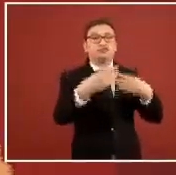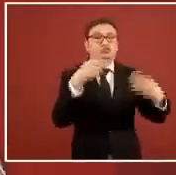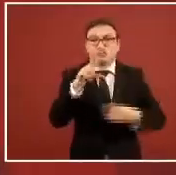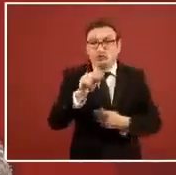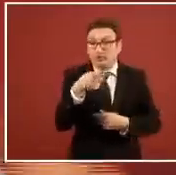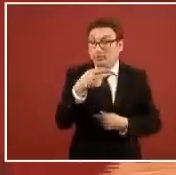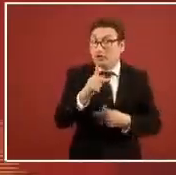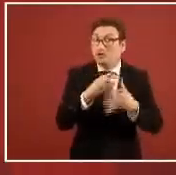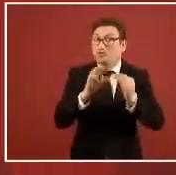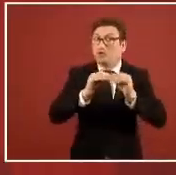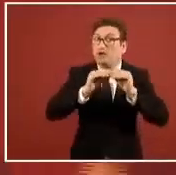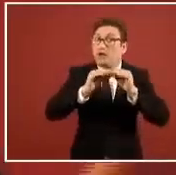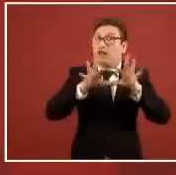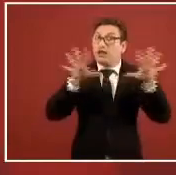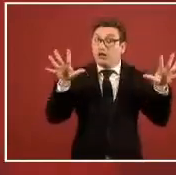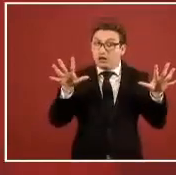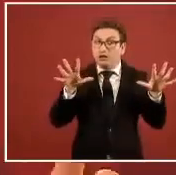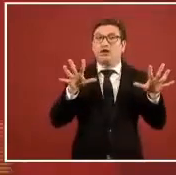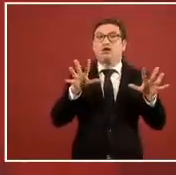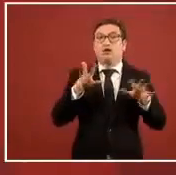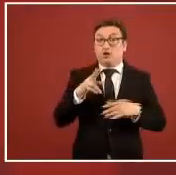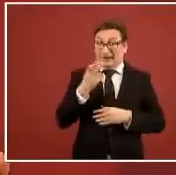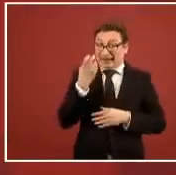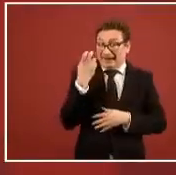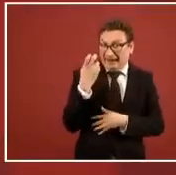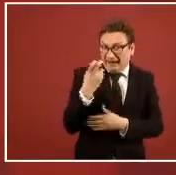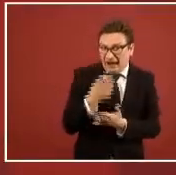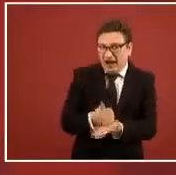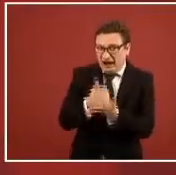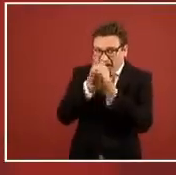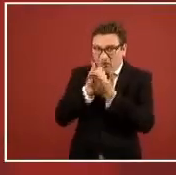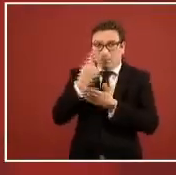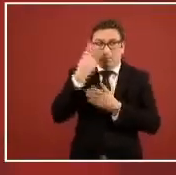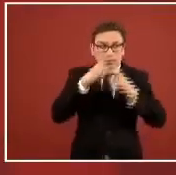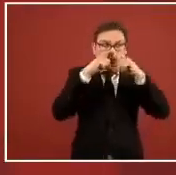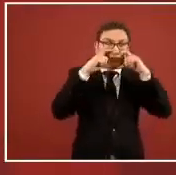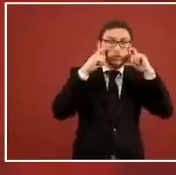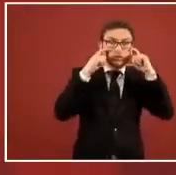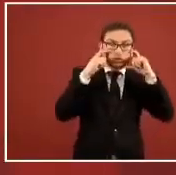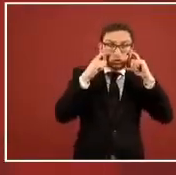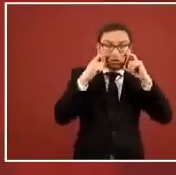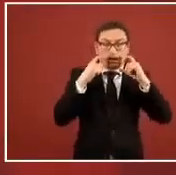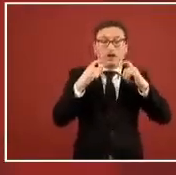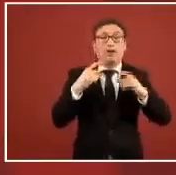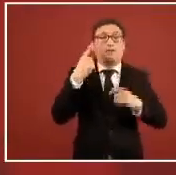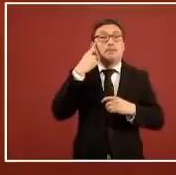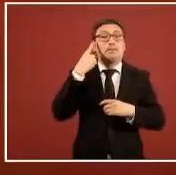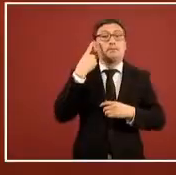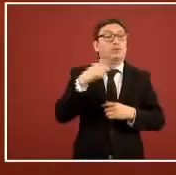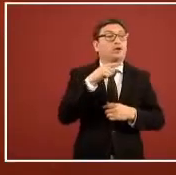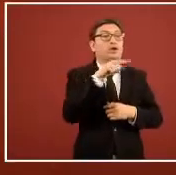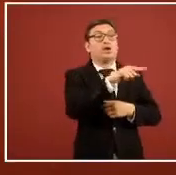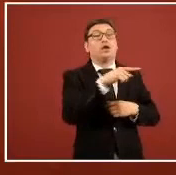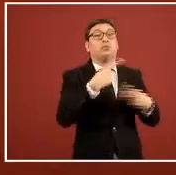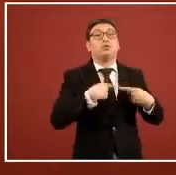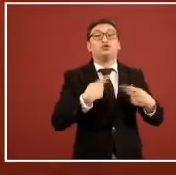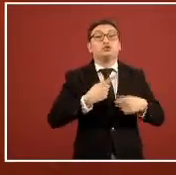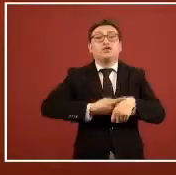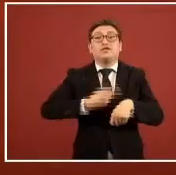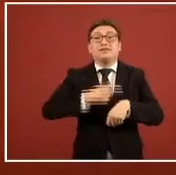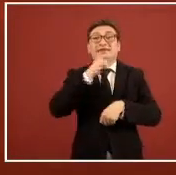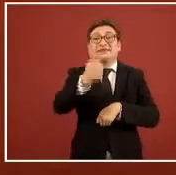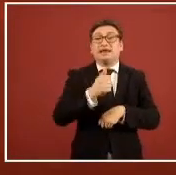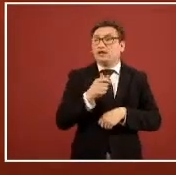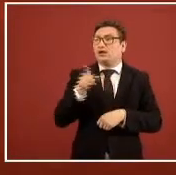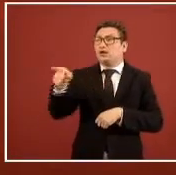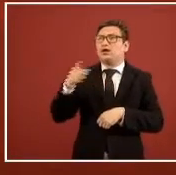claro, no es una medida útil de protección para la persona susceptible que quiere evitar que le caiga el virus